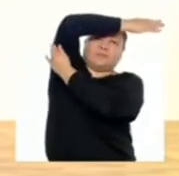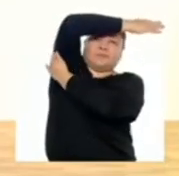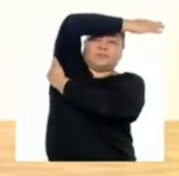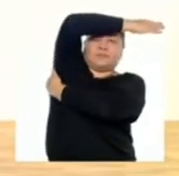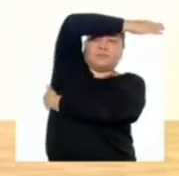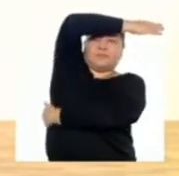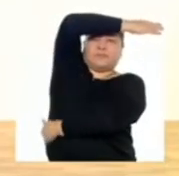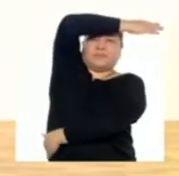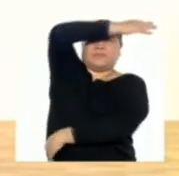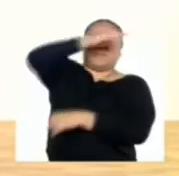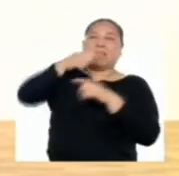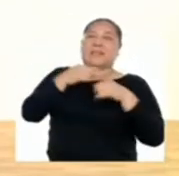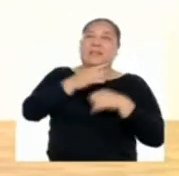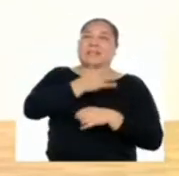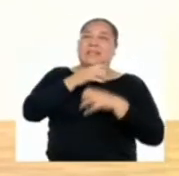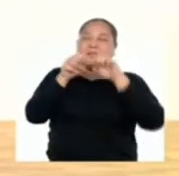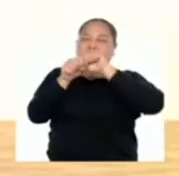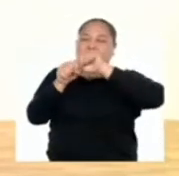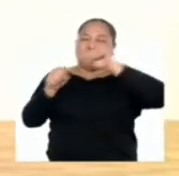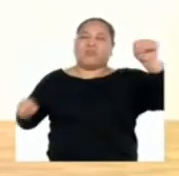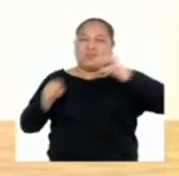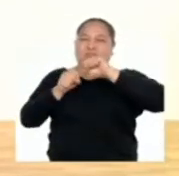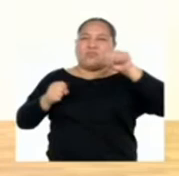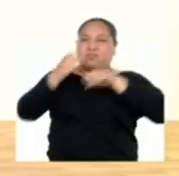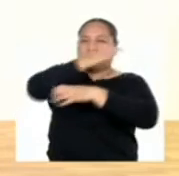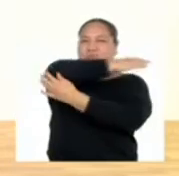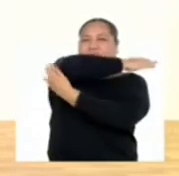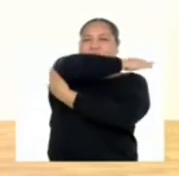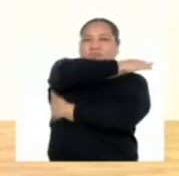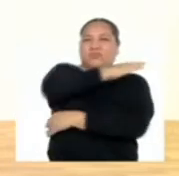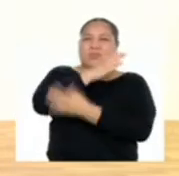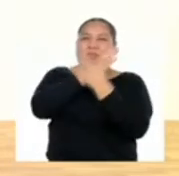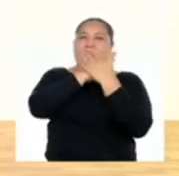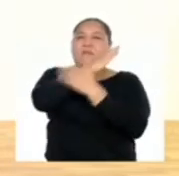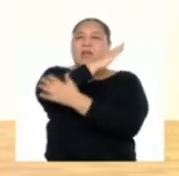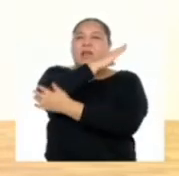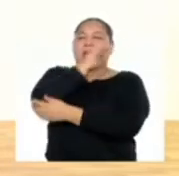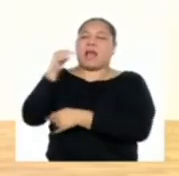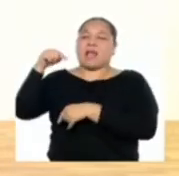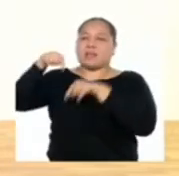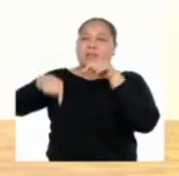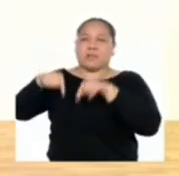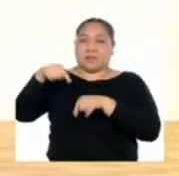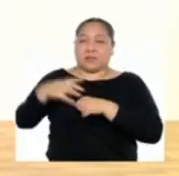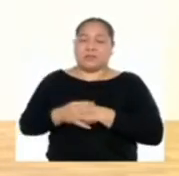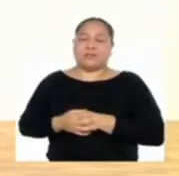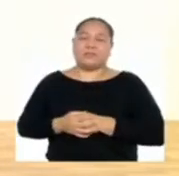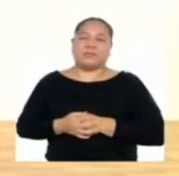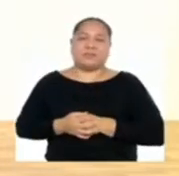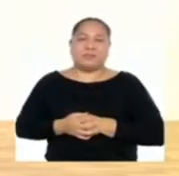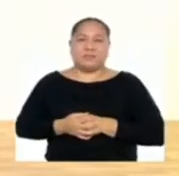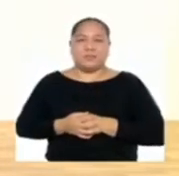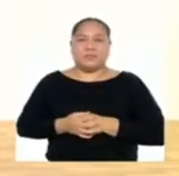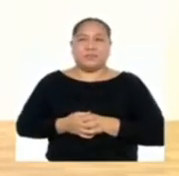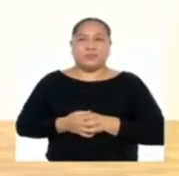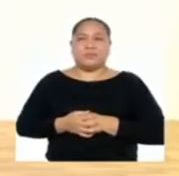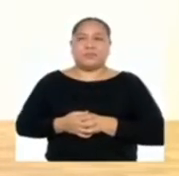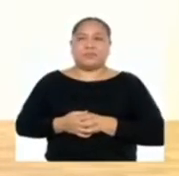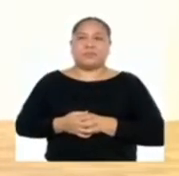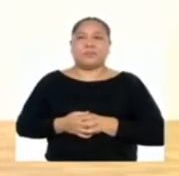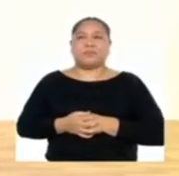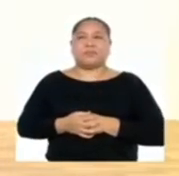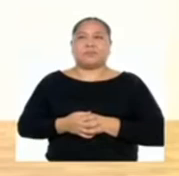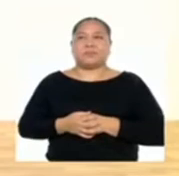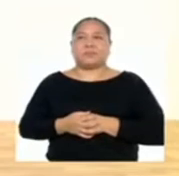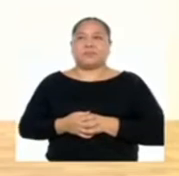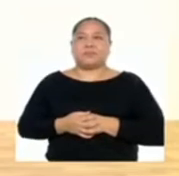posible. Van a sentir cómo todo ese lado se va estirando. Desde los brazos hasta los pies. Y ahora vamos